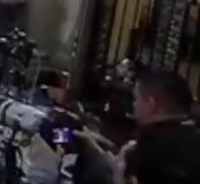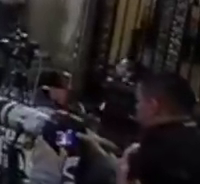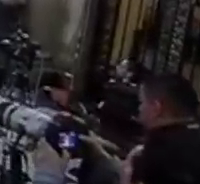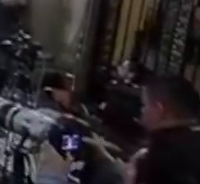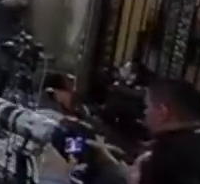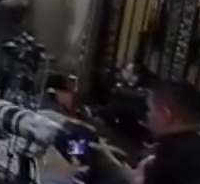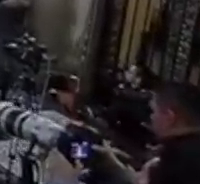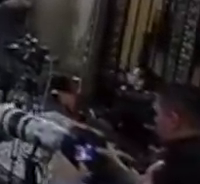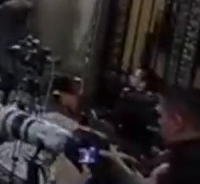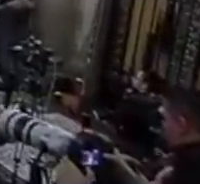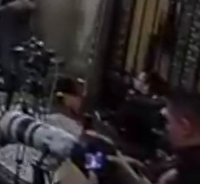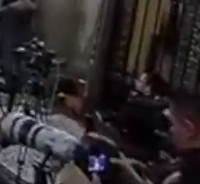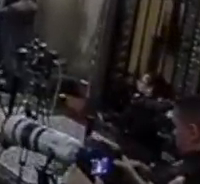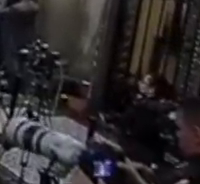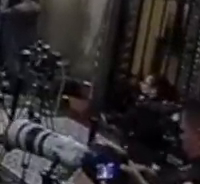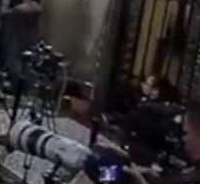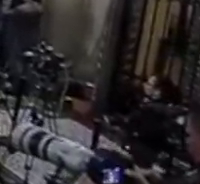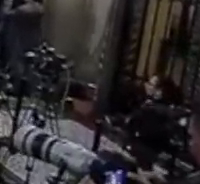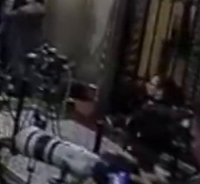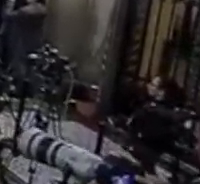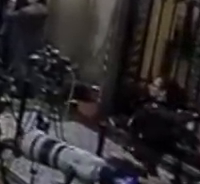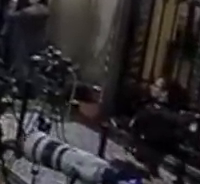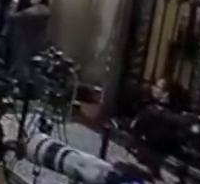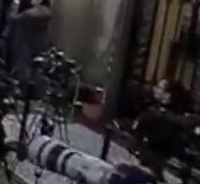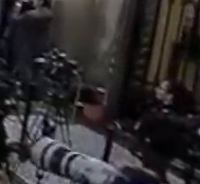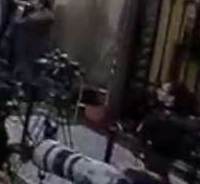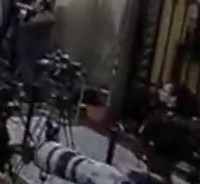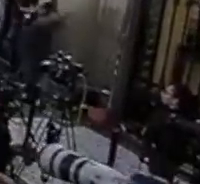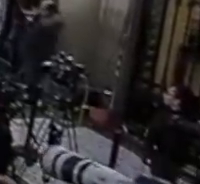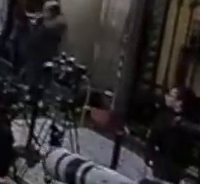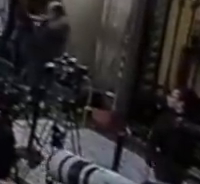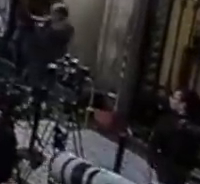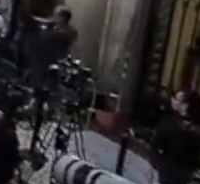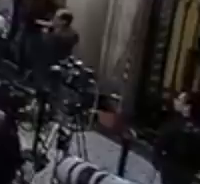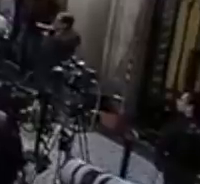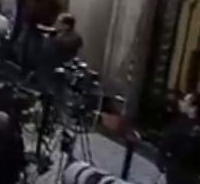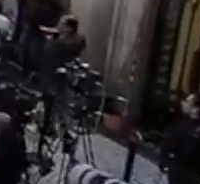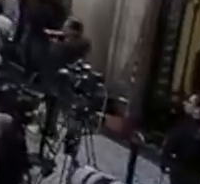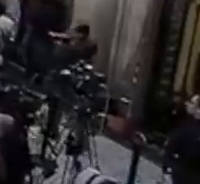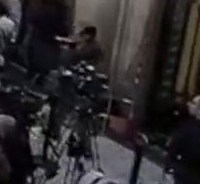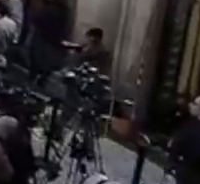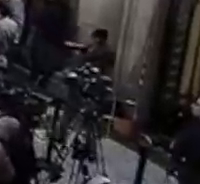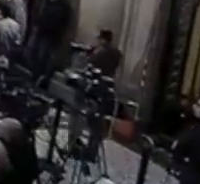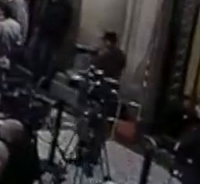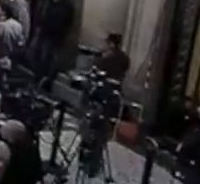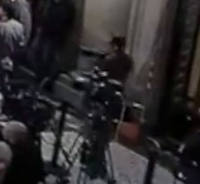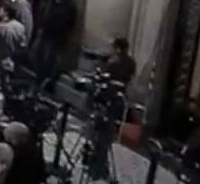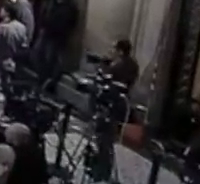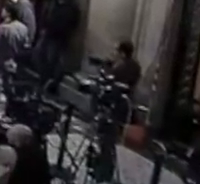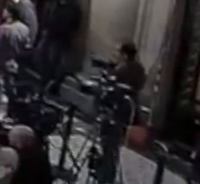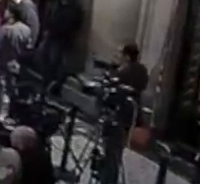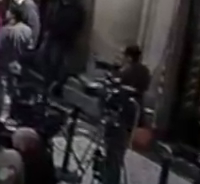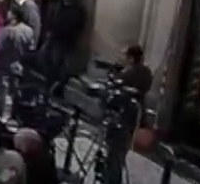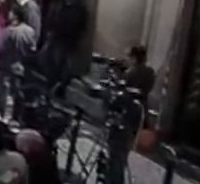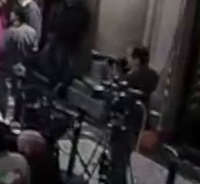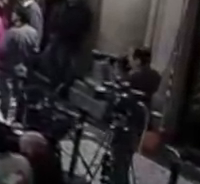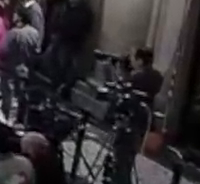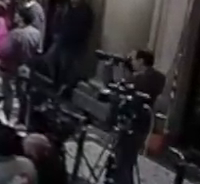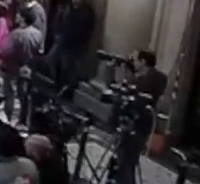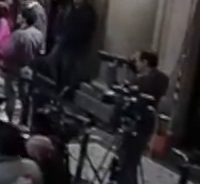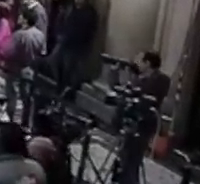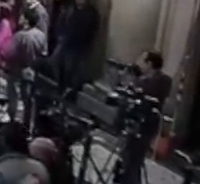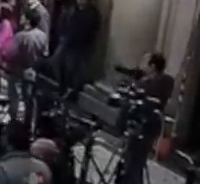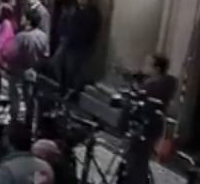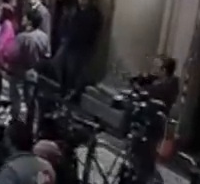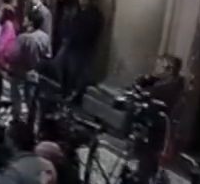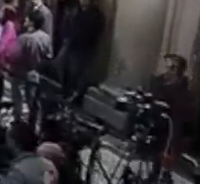reforzamos la vigilancia con drones en todos los ductos bajo responsabilidad y el 21 de